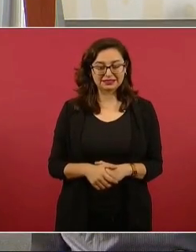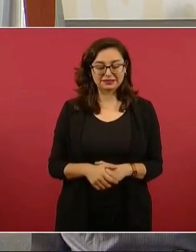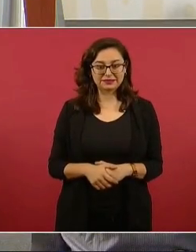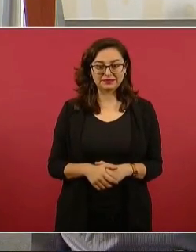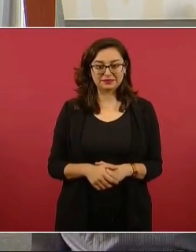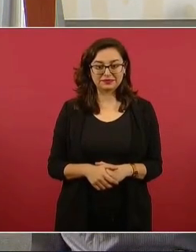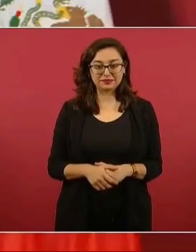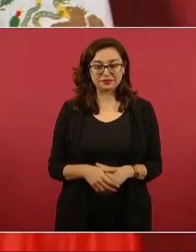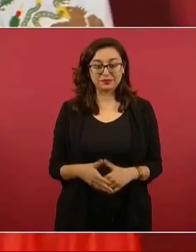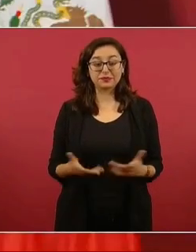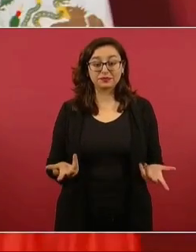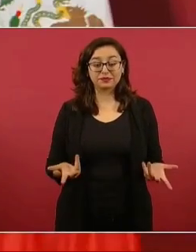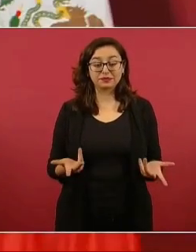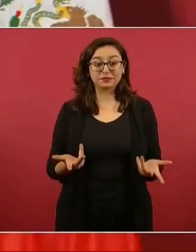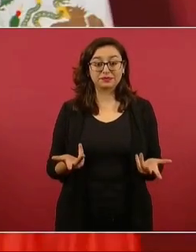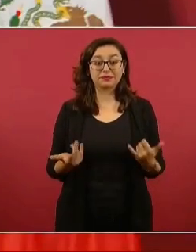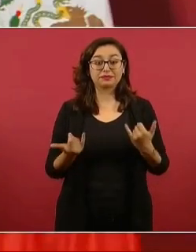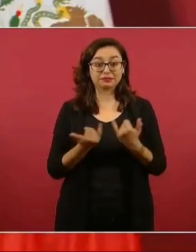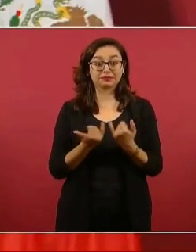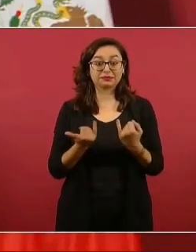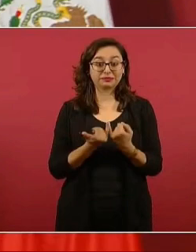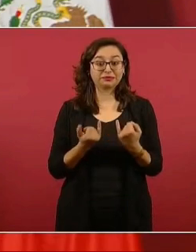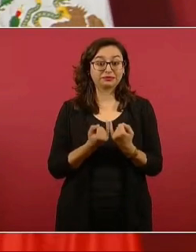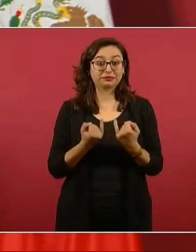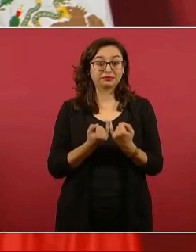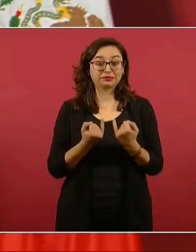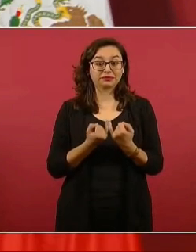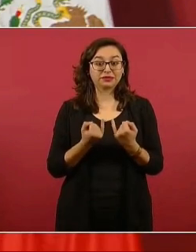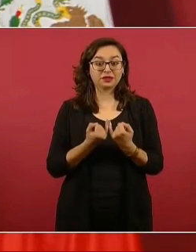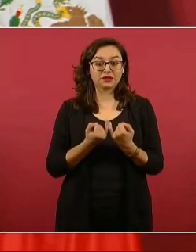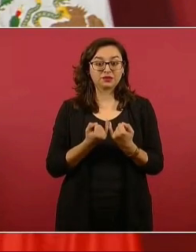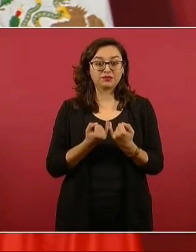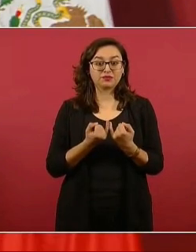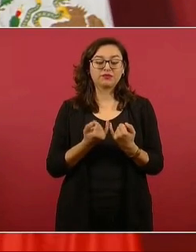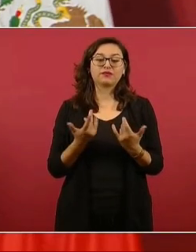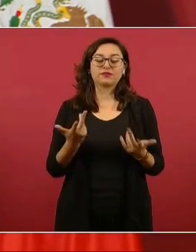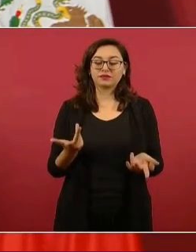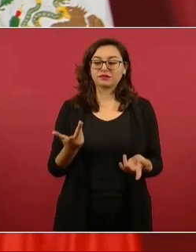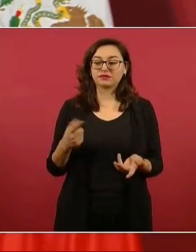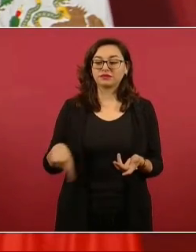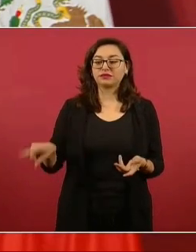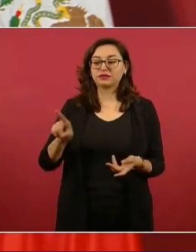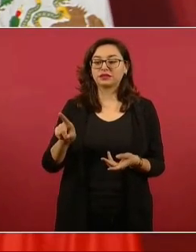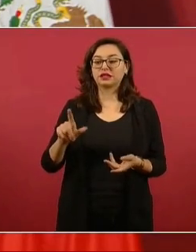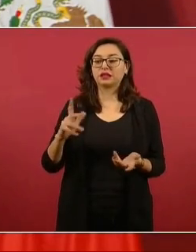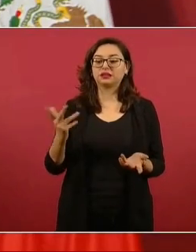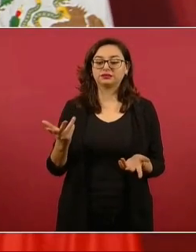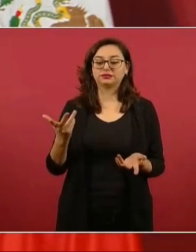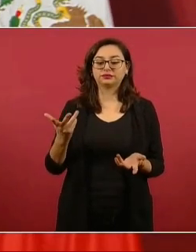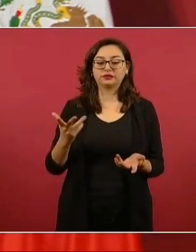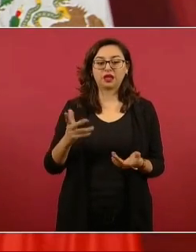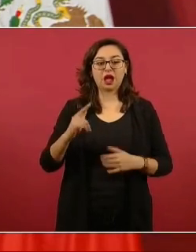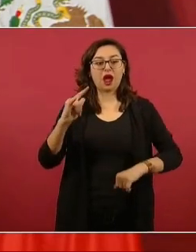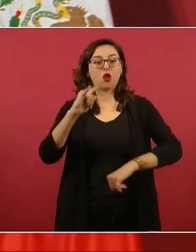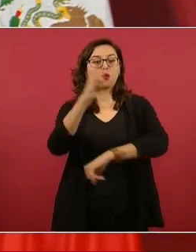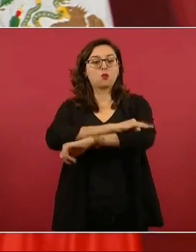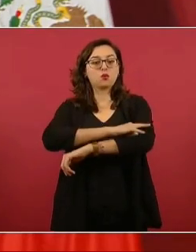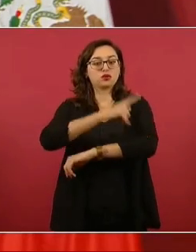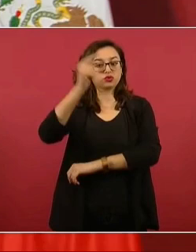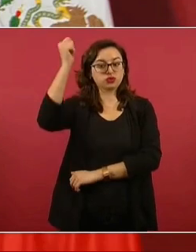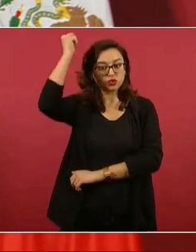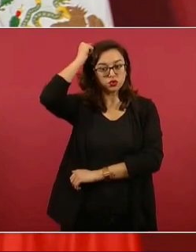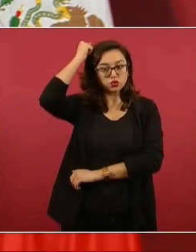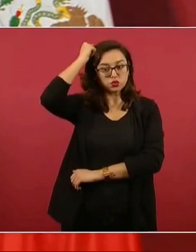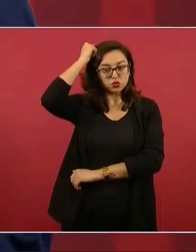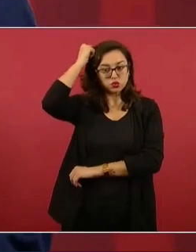la gente canceló en una consulta lo del aeropuerto,